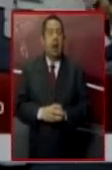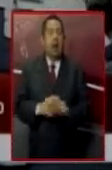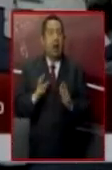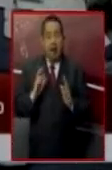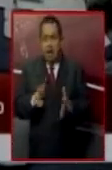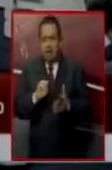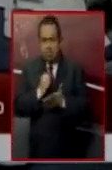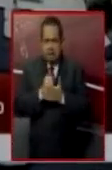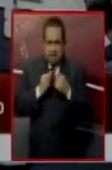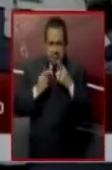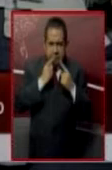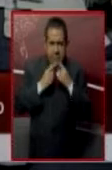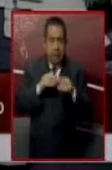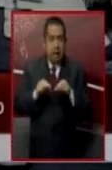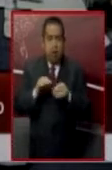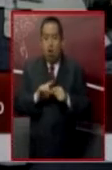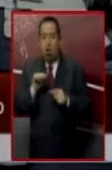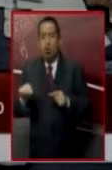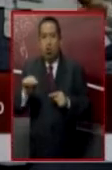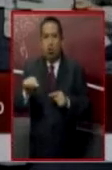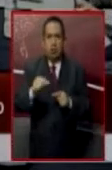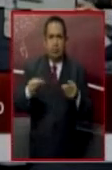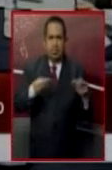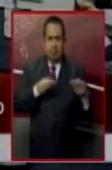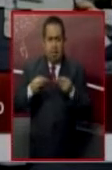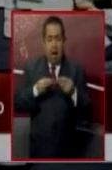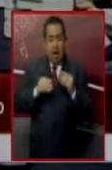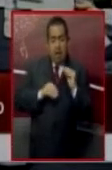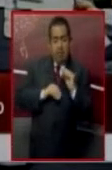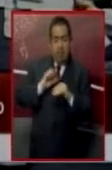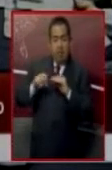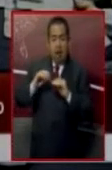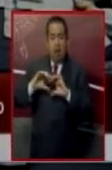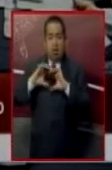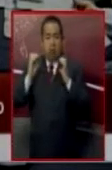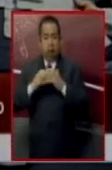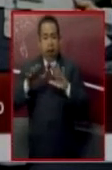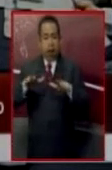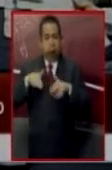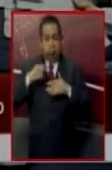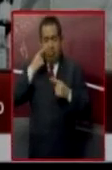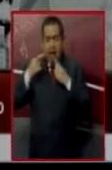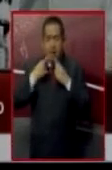la par de estos trabajos, todos los dictámenes se enviaron al Pleno para su discusión.